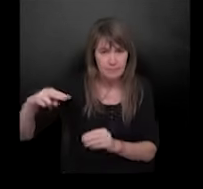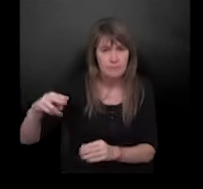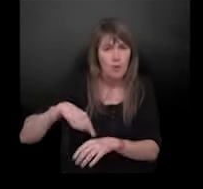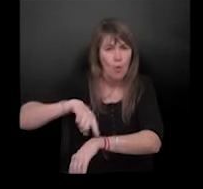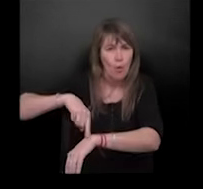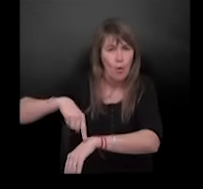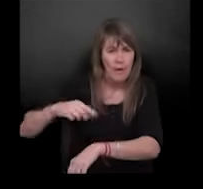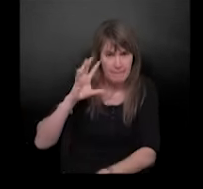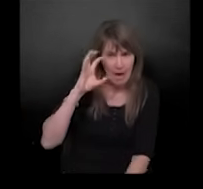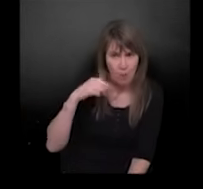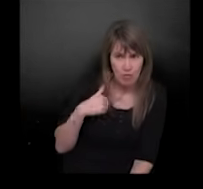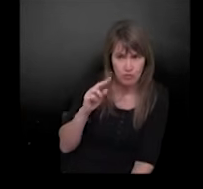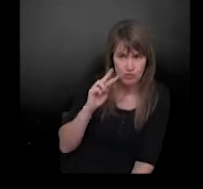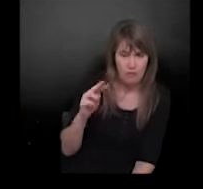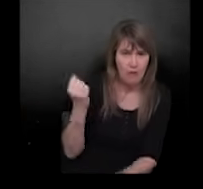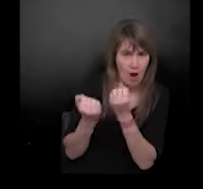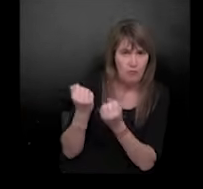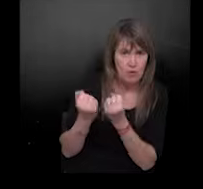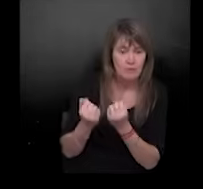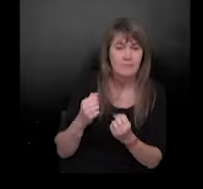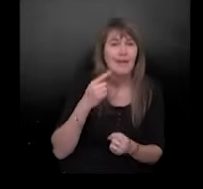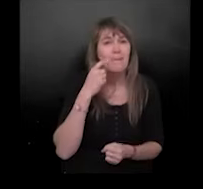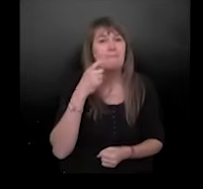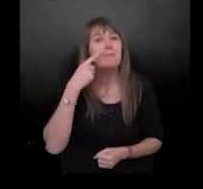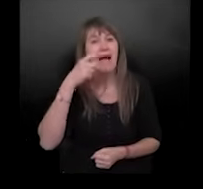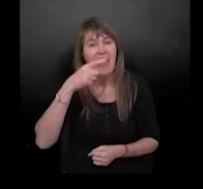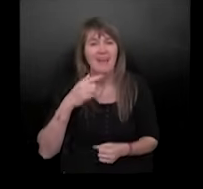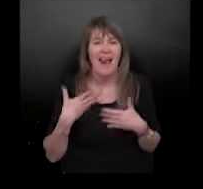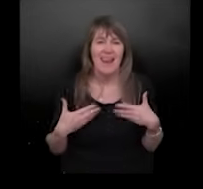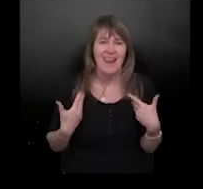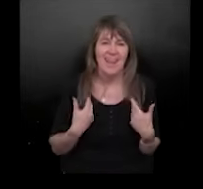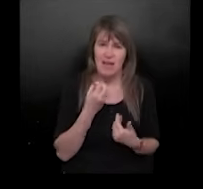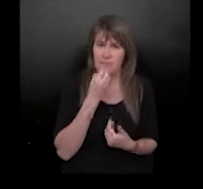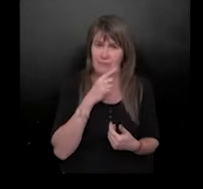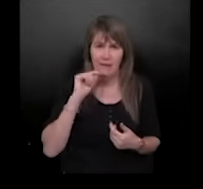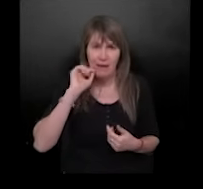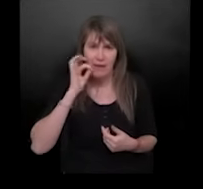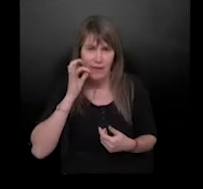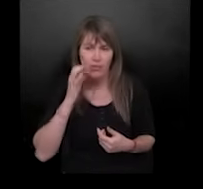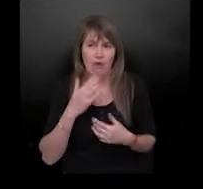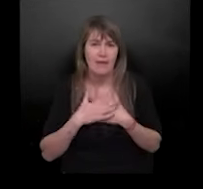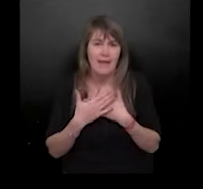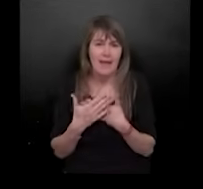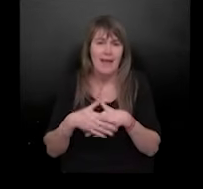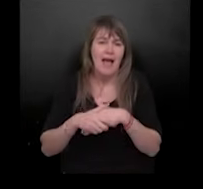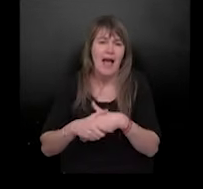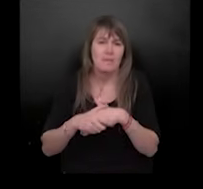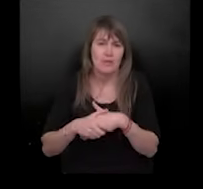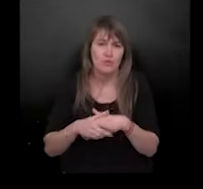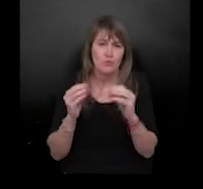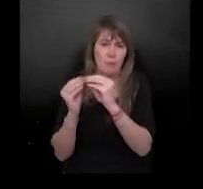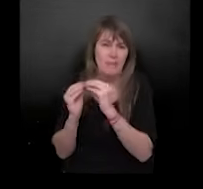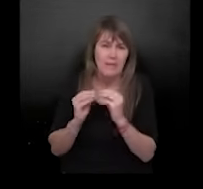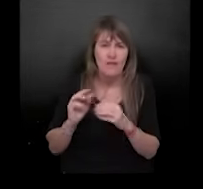horas lo recordamos como un hombre alegre amable buen mozo y especialmente muy querido por los amigos compañeros